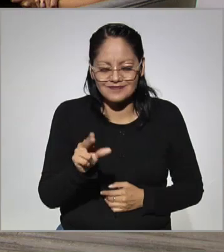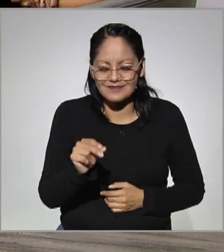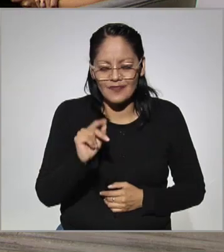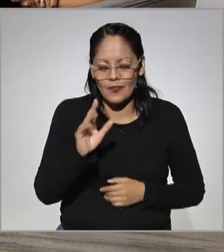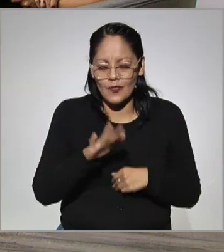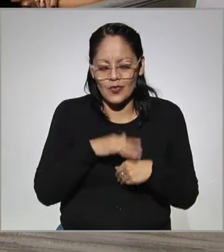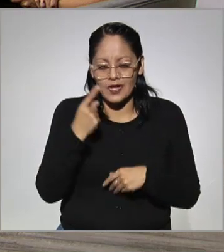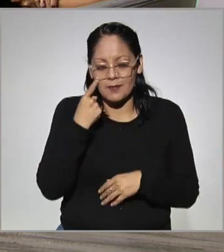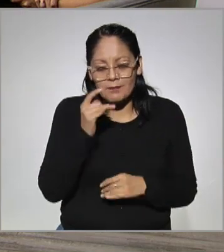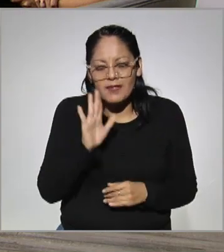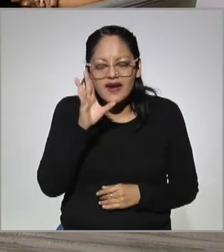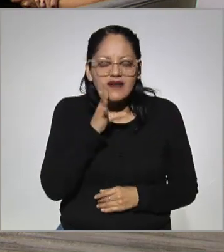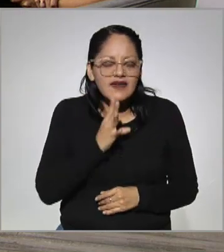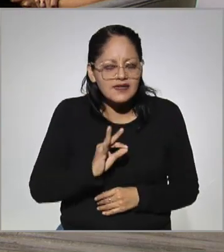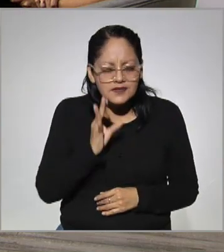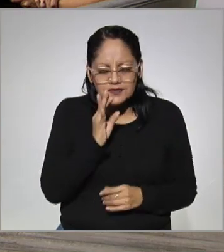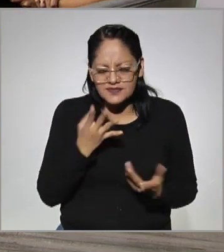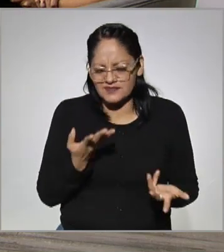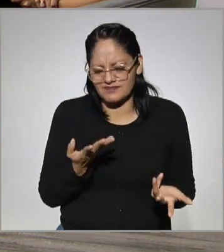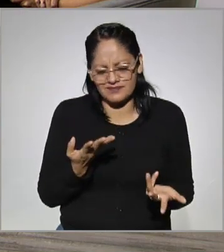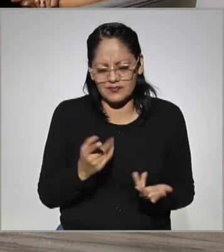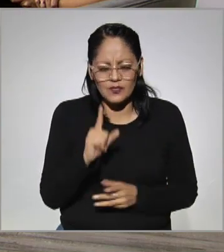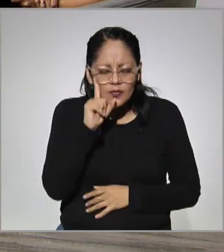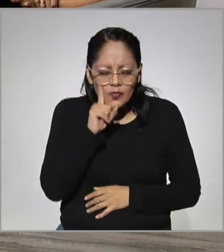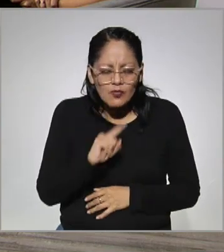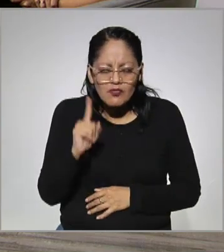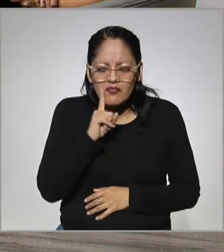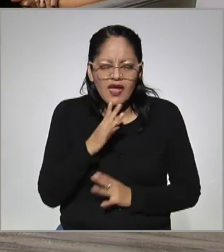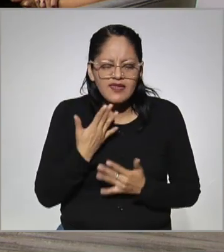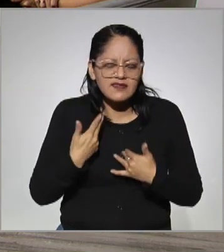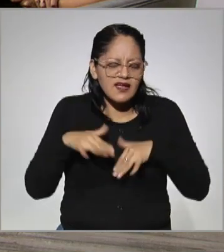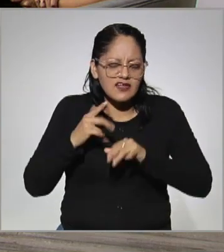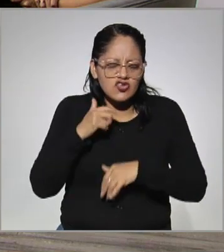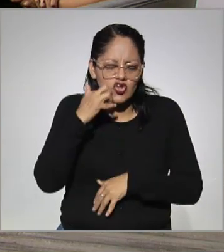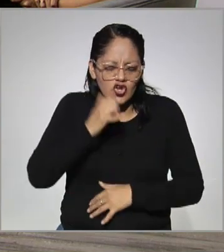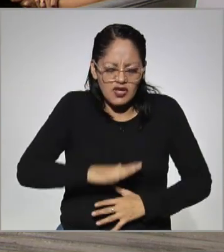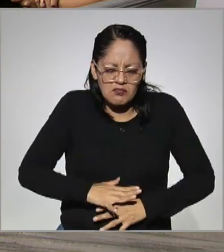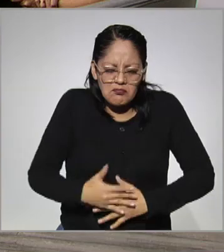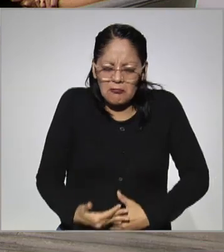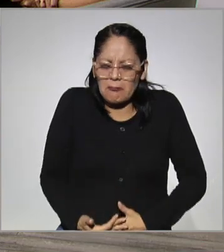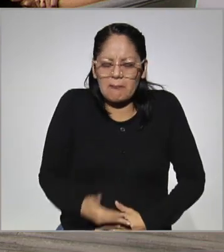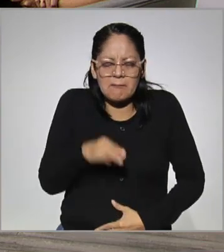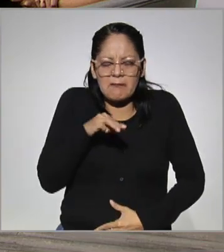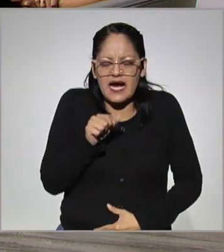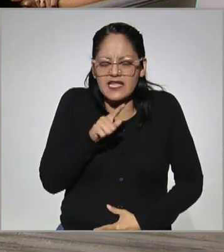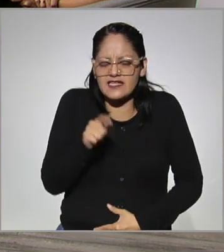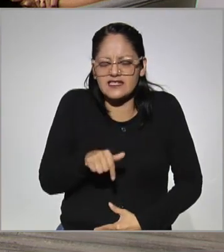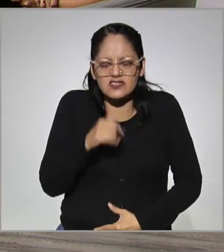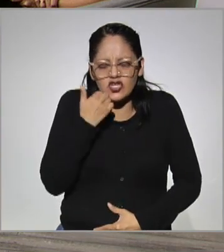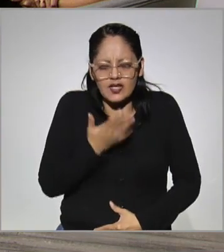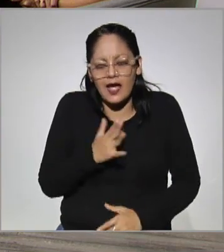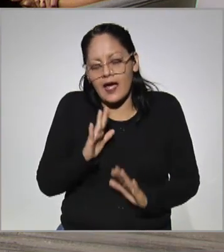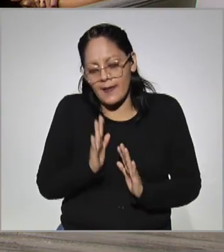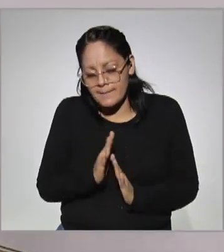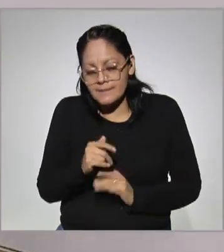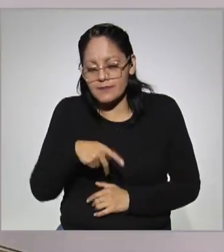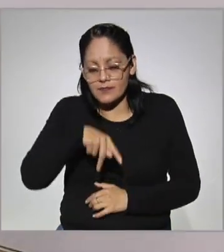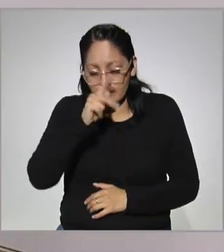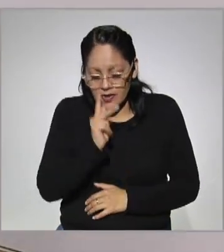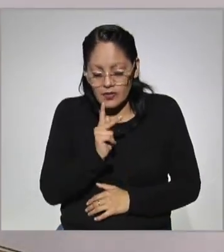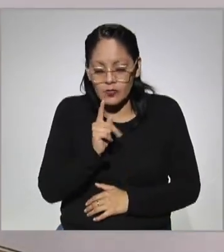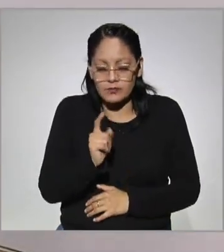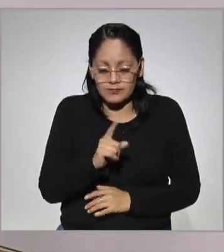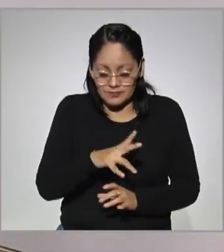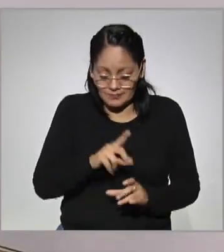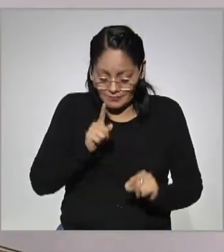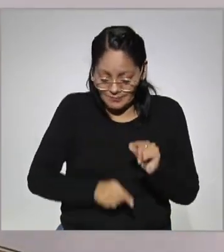que pareciera muy simple, ¿no? Eso de una mujer que no le interesa ya tener su matriz, pues podría decir eso, pero realmente una cirugía de quitar toda la matriz